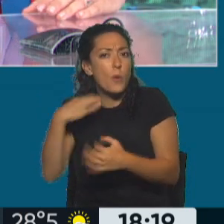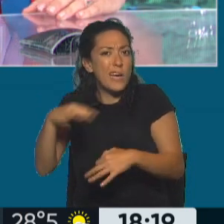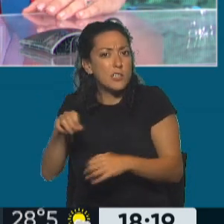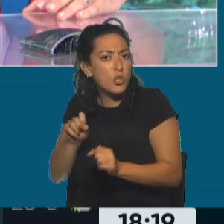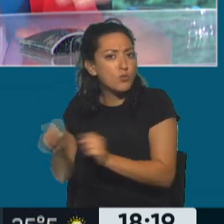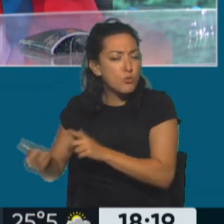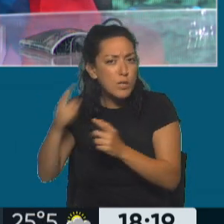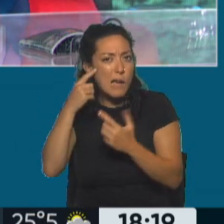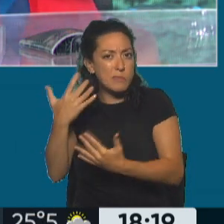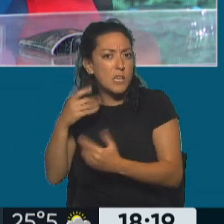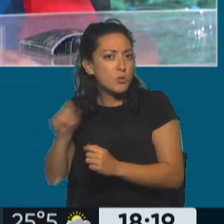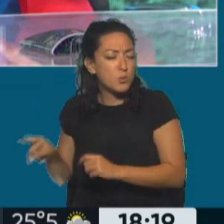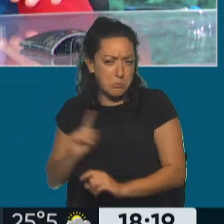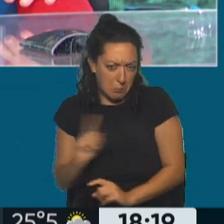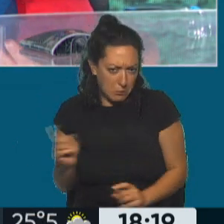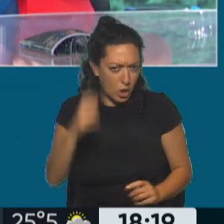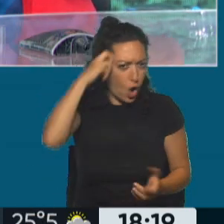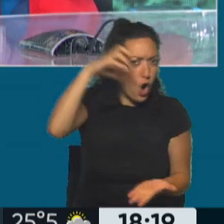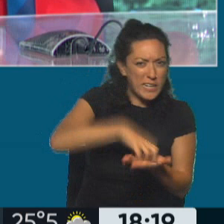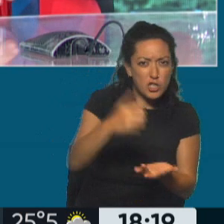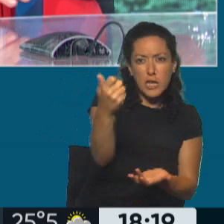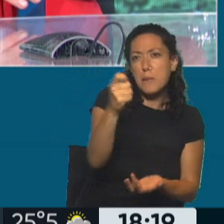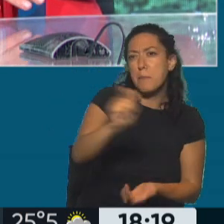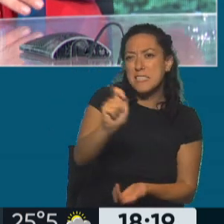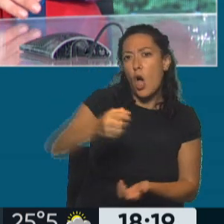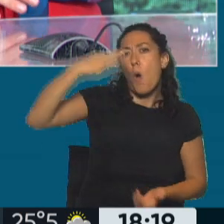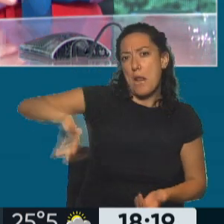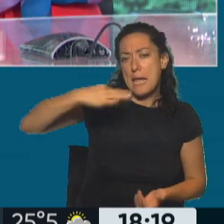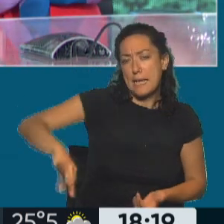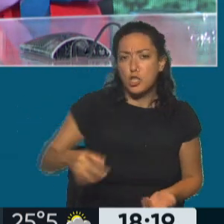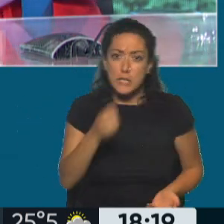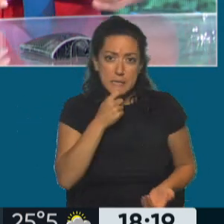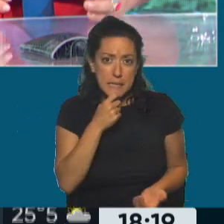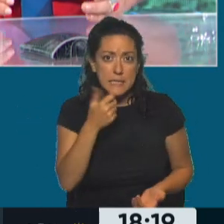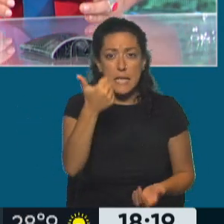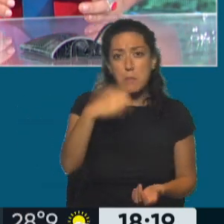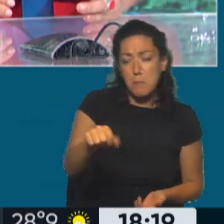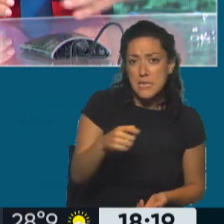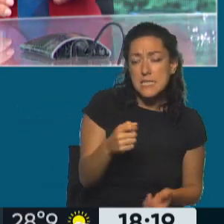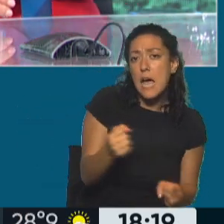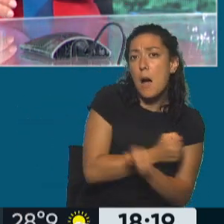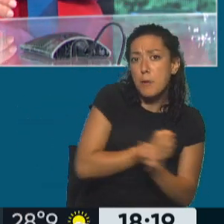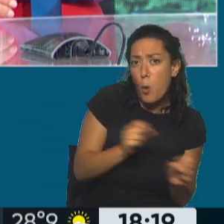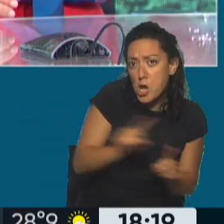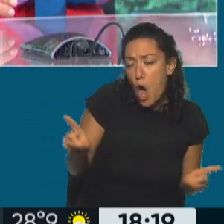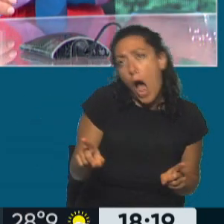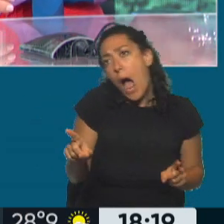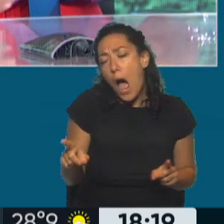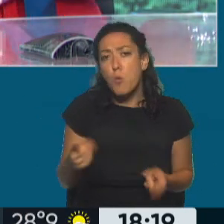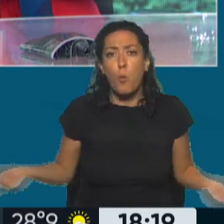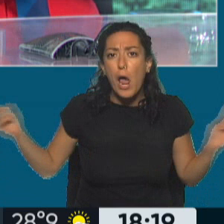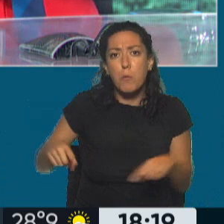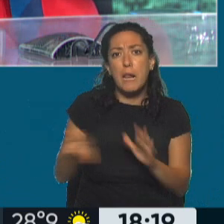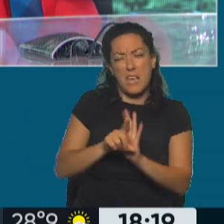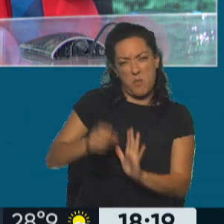hacer una ley en 6 meses, y si el Congreso no la hacía, resucitó una ley que había dejado de funcionar hacía muchos